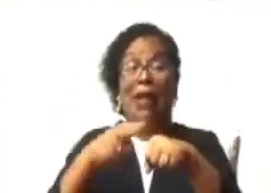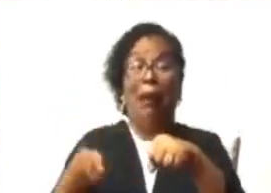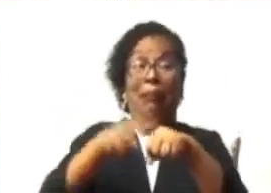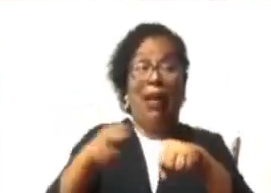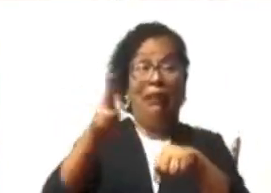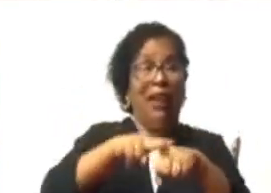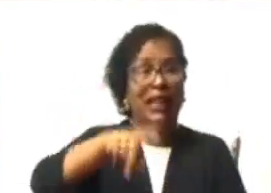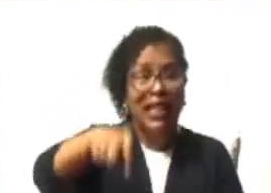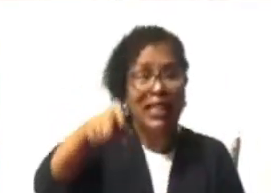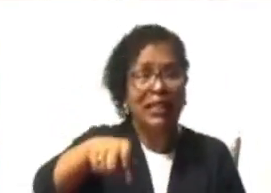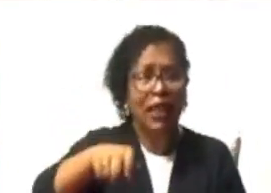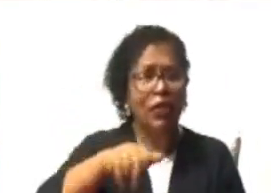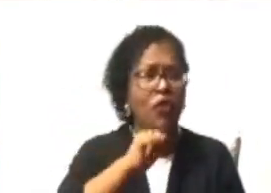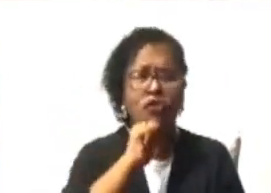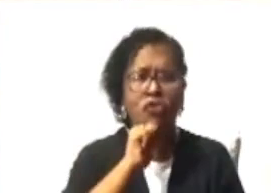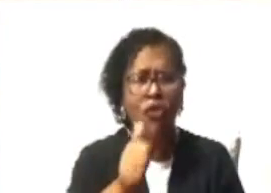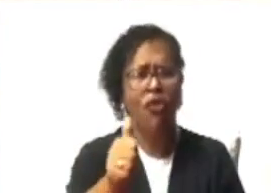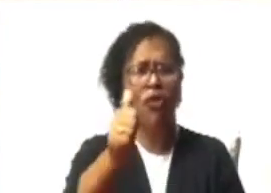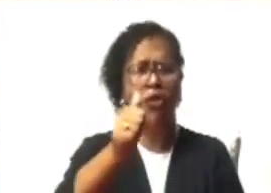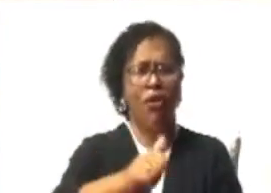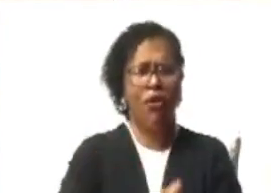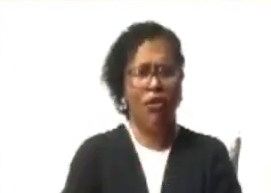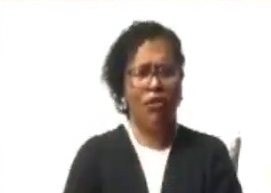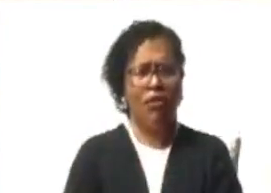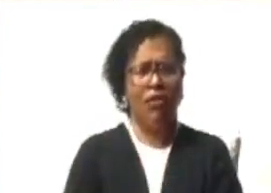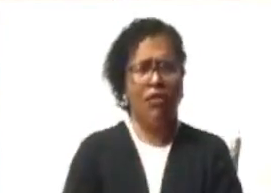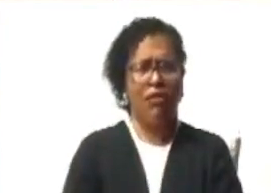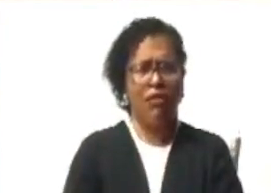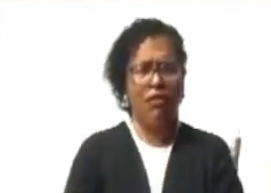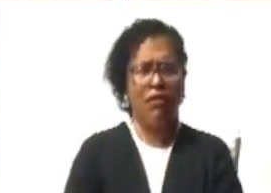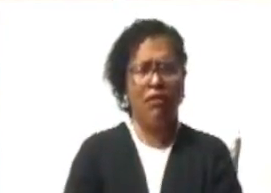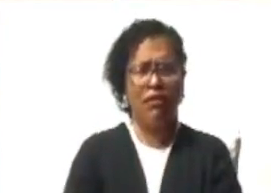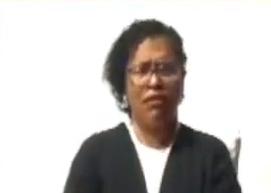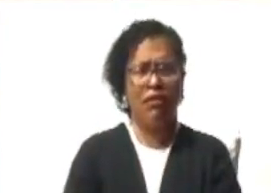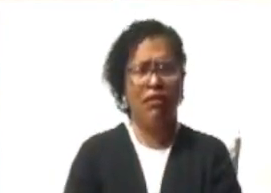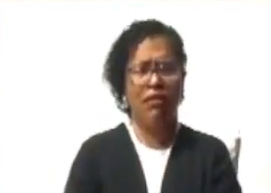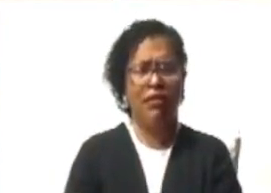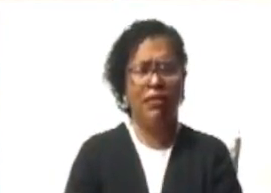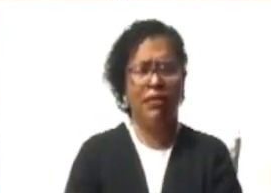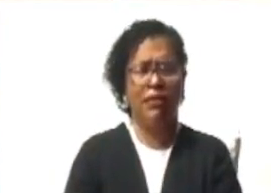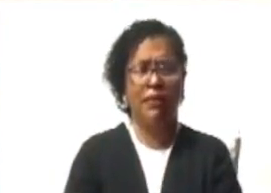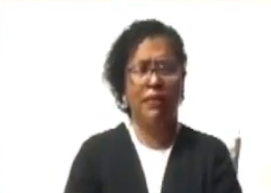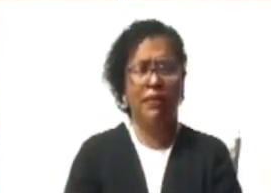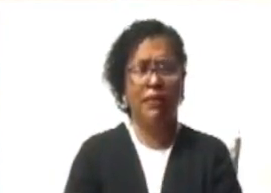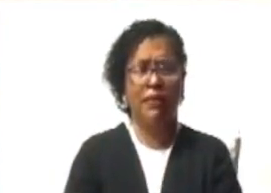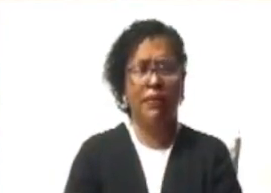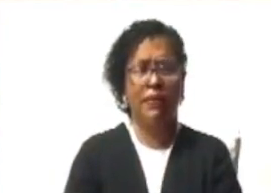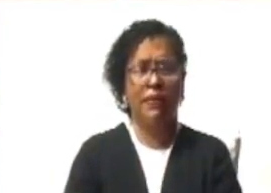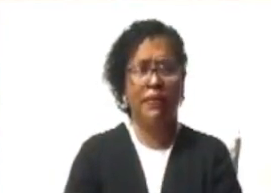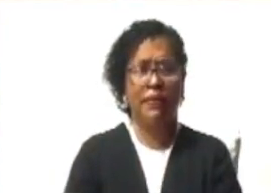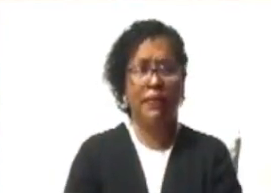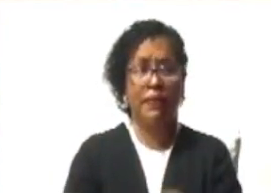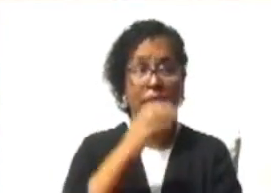hacerlo. Se están aumentando, señor presidente,